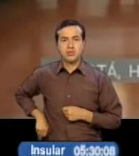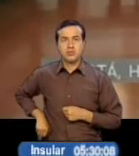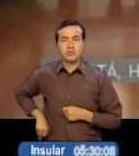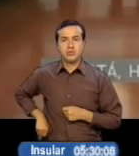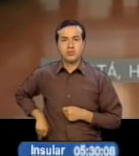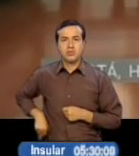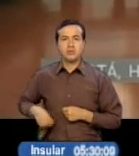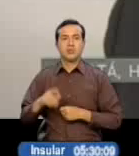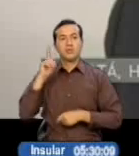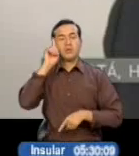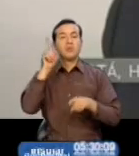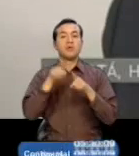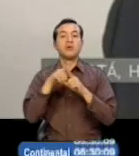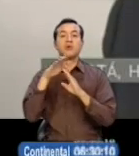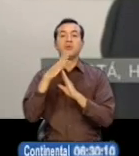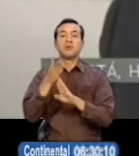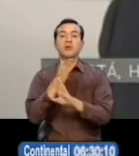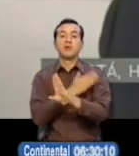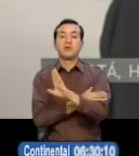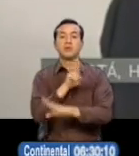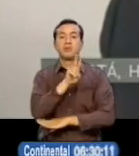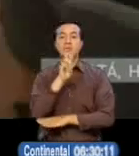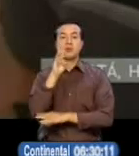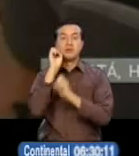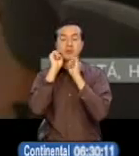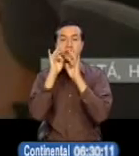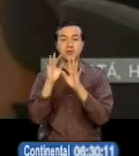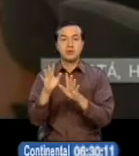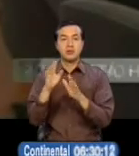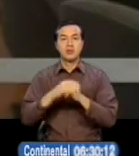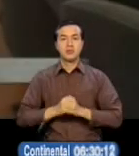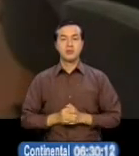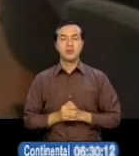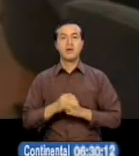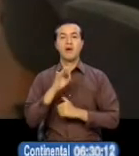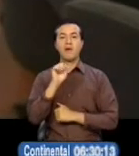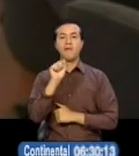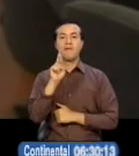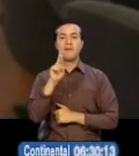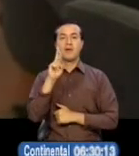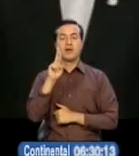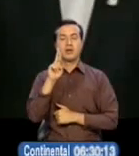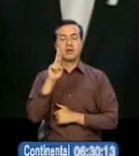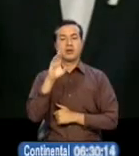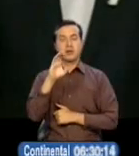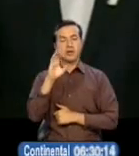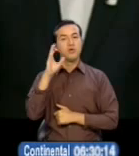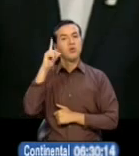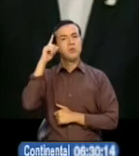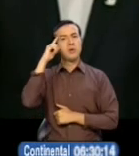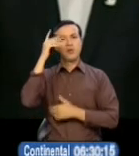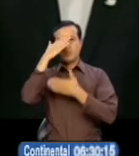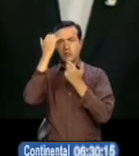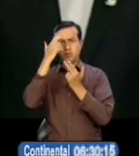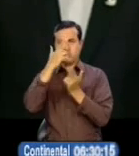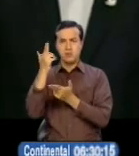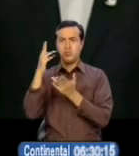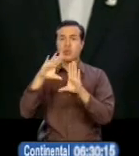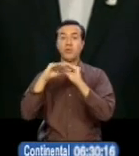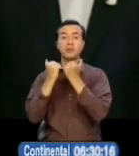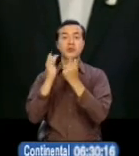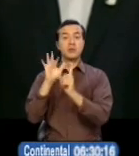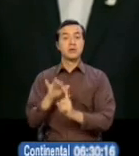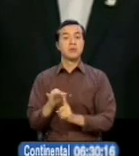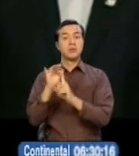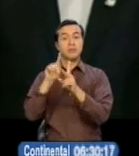dijeron no al acuerdo de paz firmado el pasado 26 de septiembre con la guerrilla de las FARC. El gobierno apuesta por diseñar una comisión especial de alto nivel